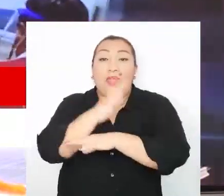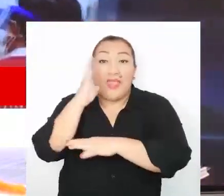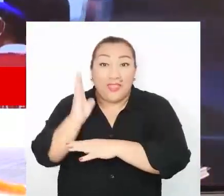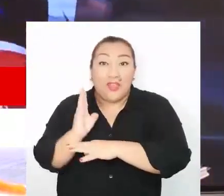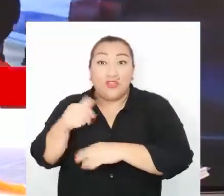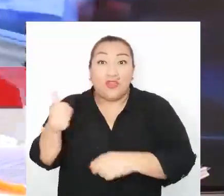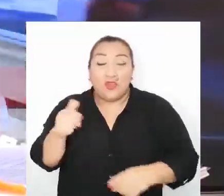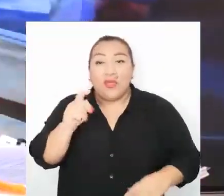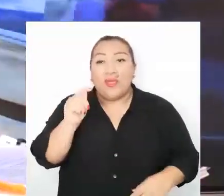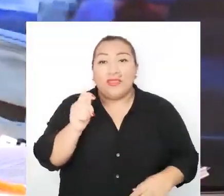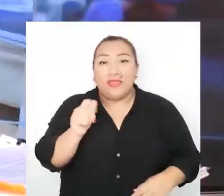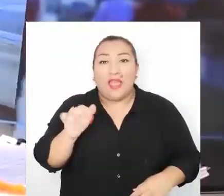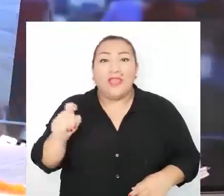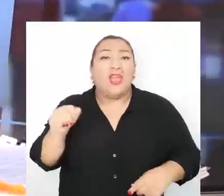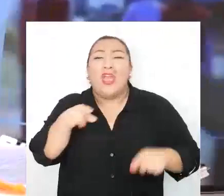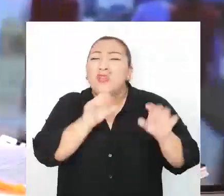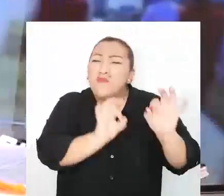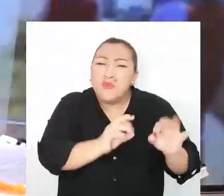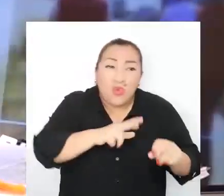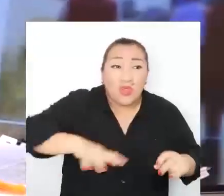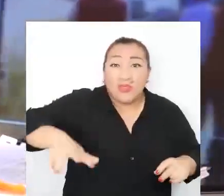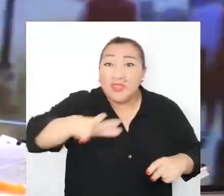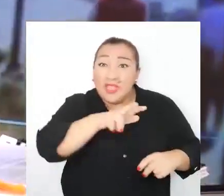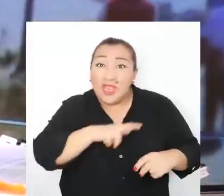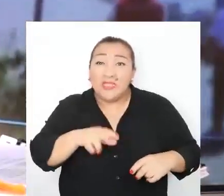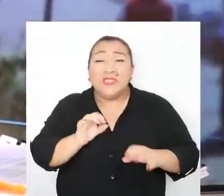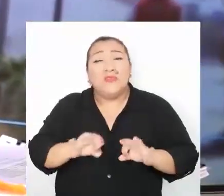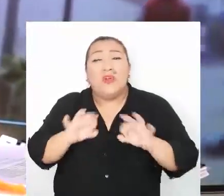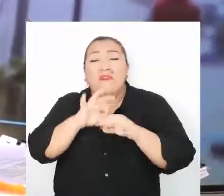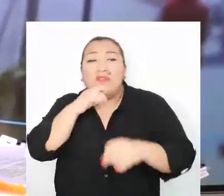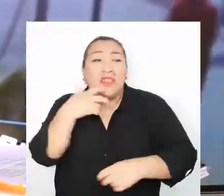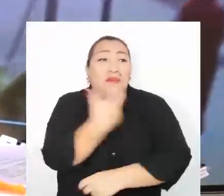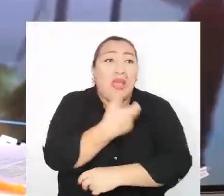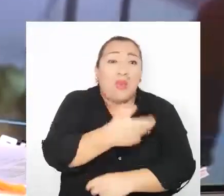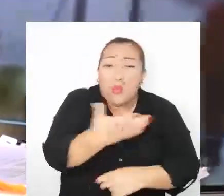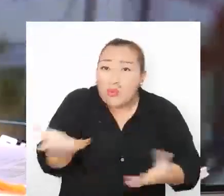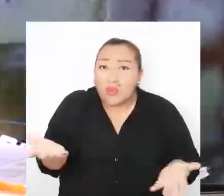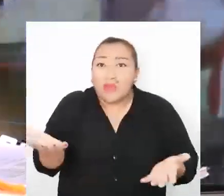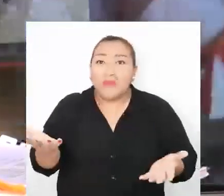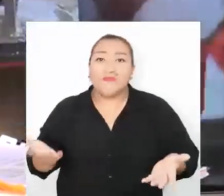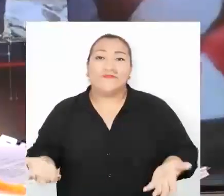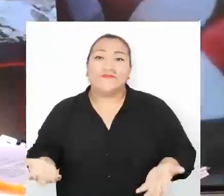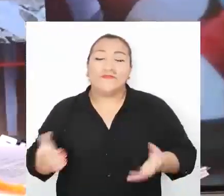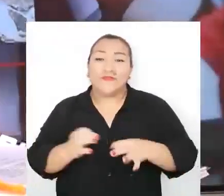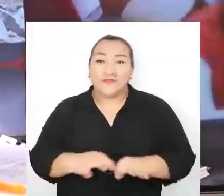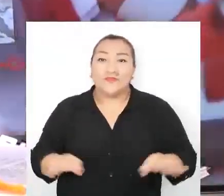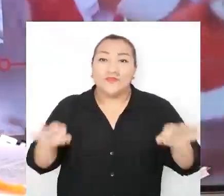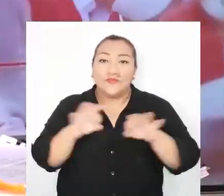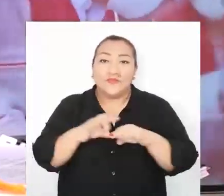de Tacna, básicamente, ¿no? Entonces, creo que es importante señalar que debemos de